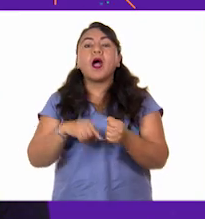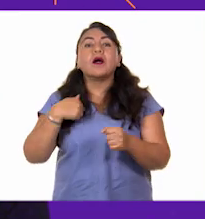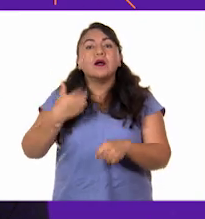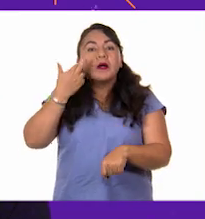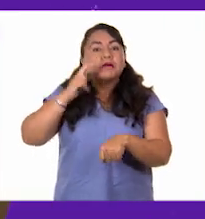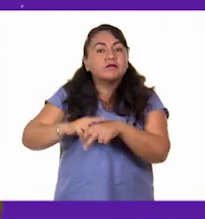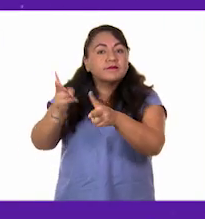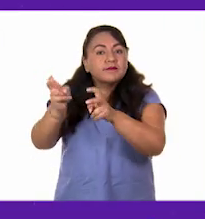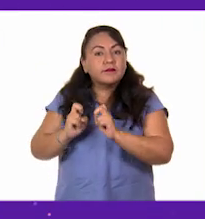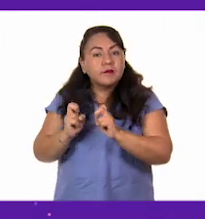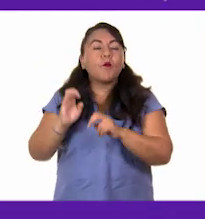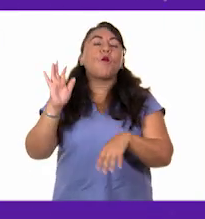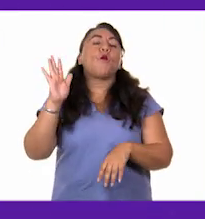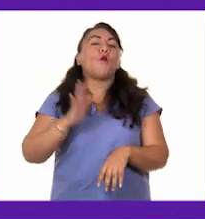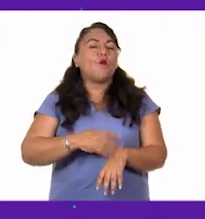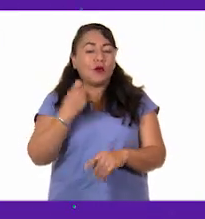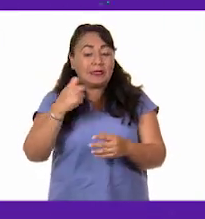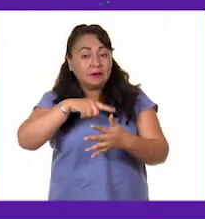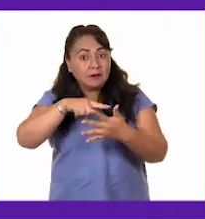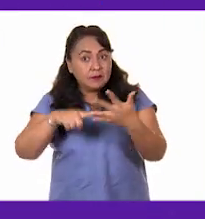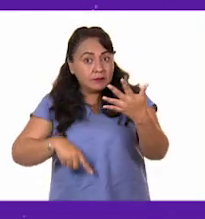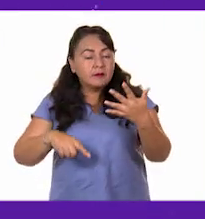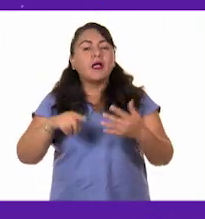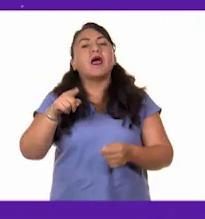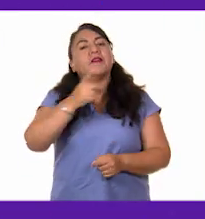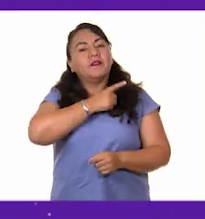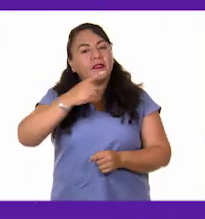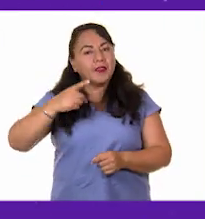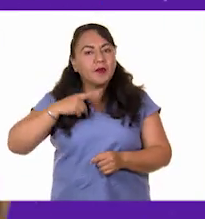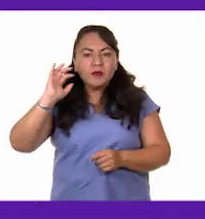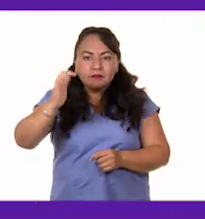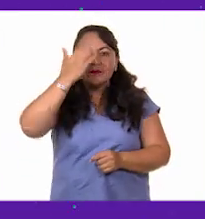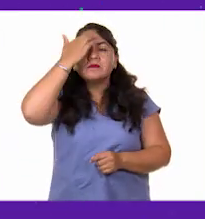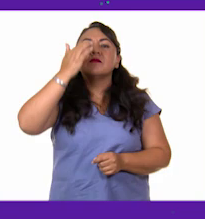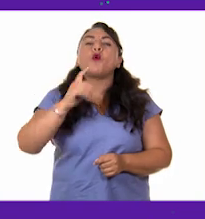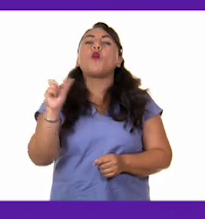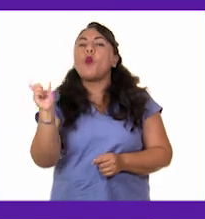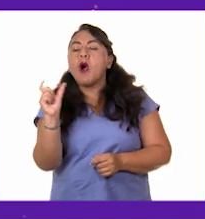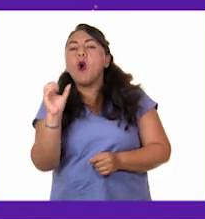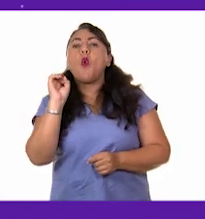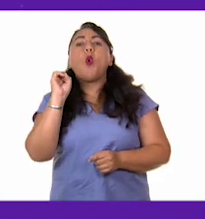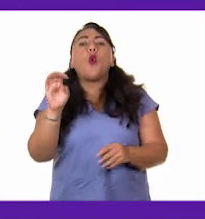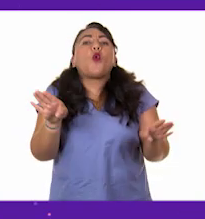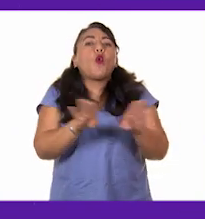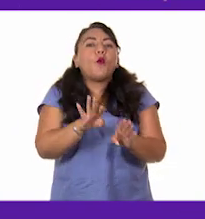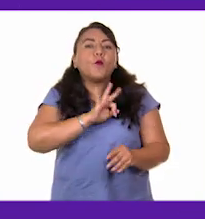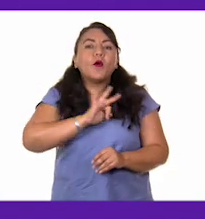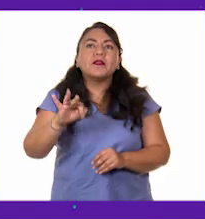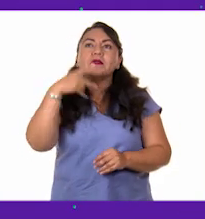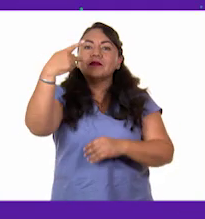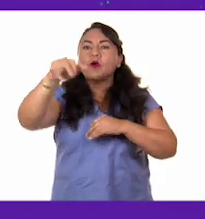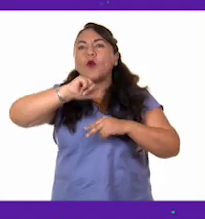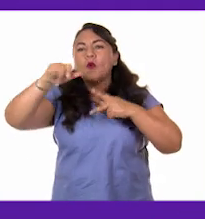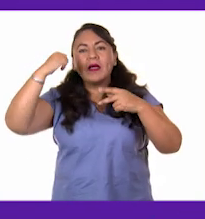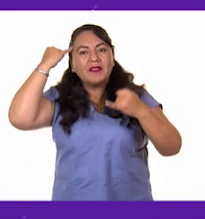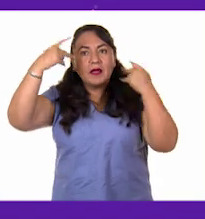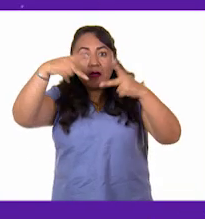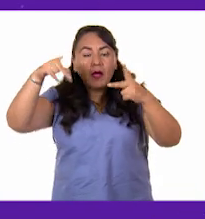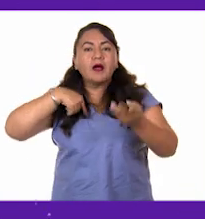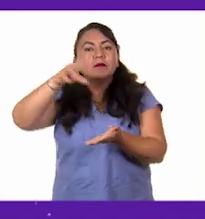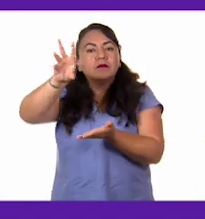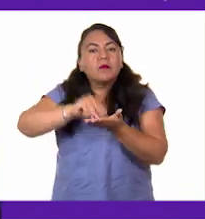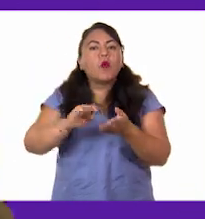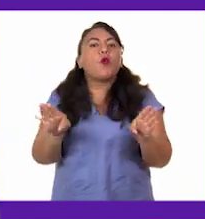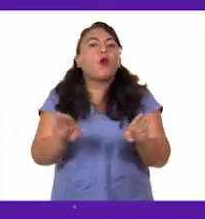un delito? Por esta y otras razones, es necesario conocer cuándo y cómo podemos usar el trabajo y las ideas de